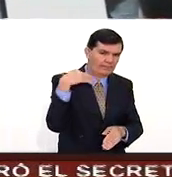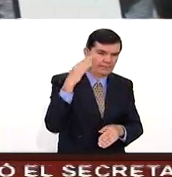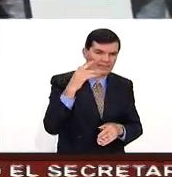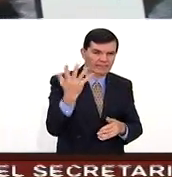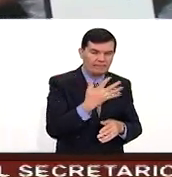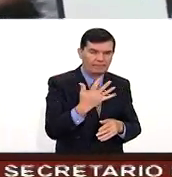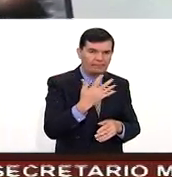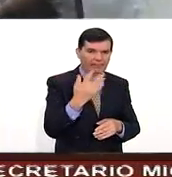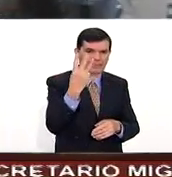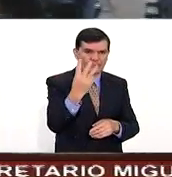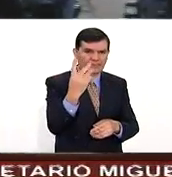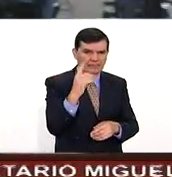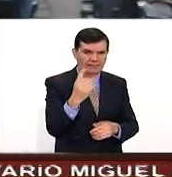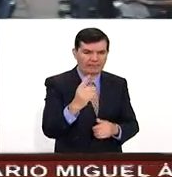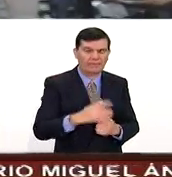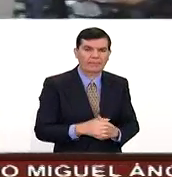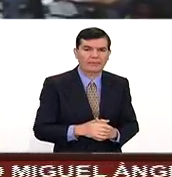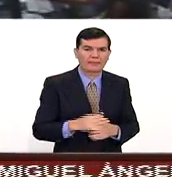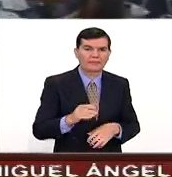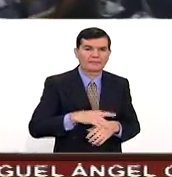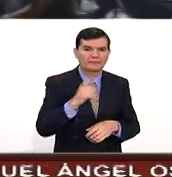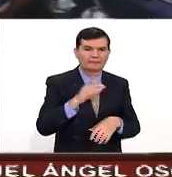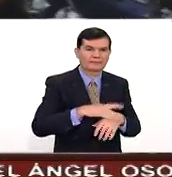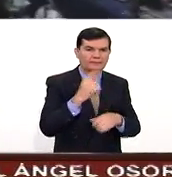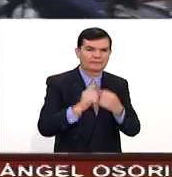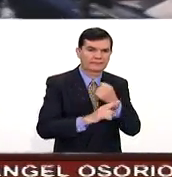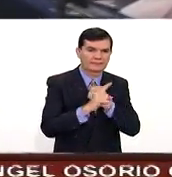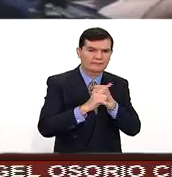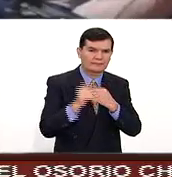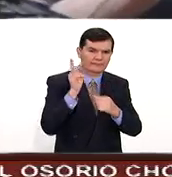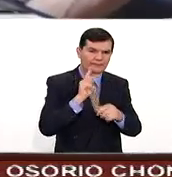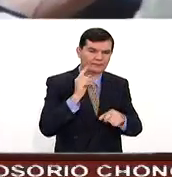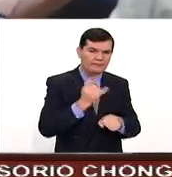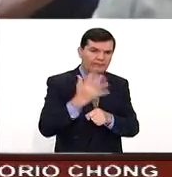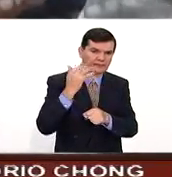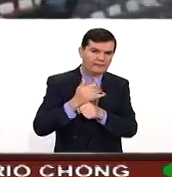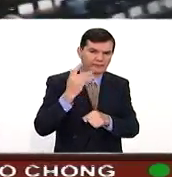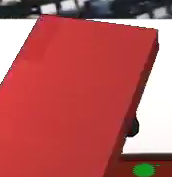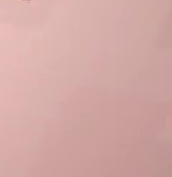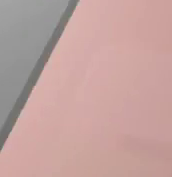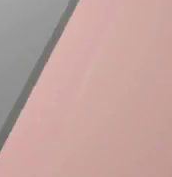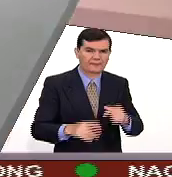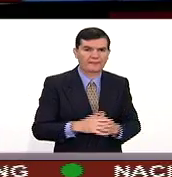del pasado 3 de diciembre debido al intento de sabotaje.